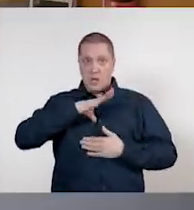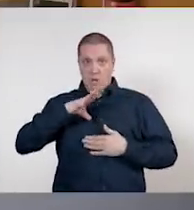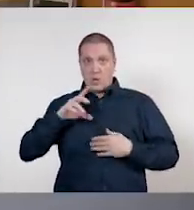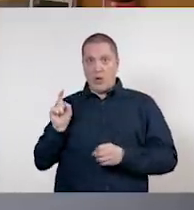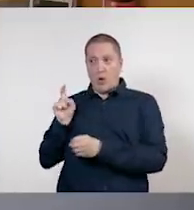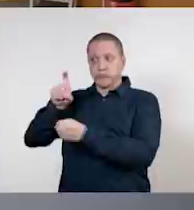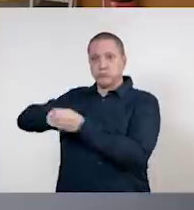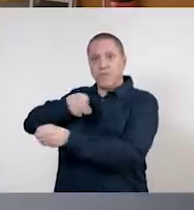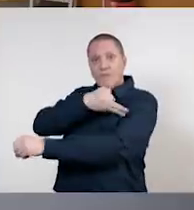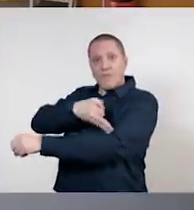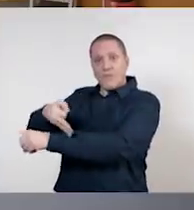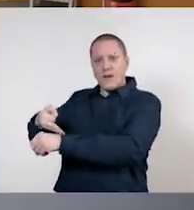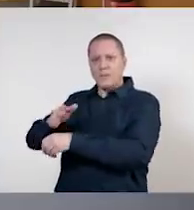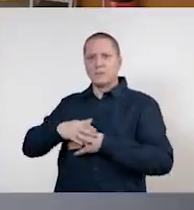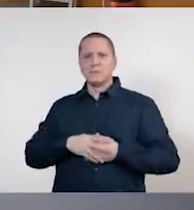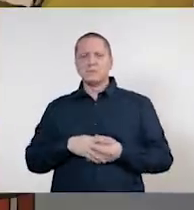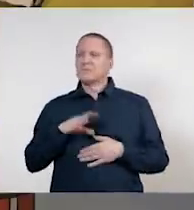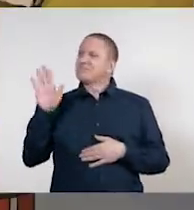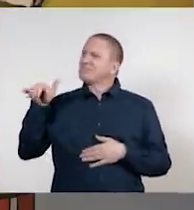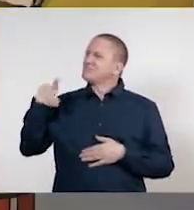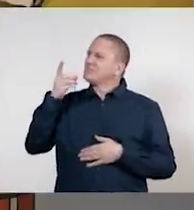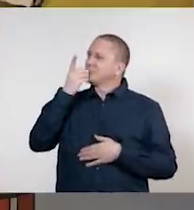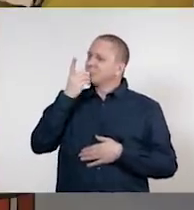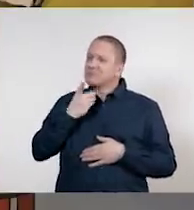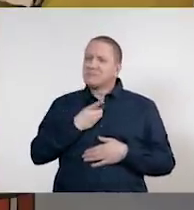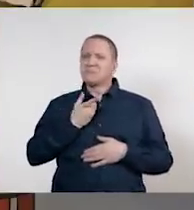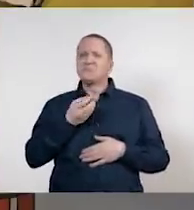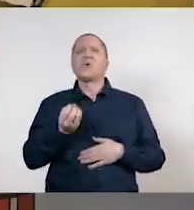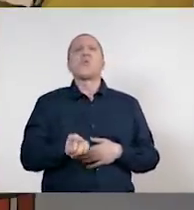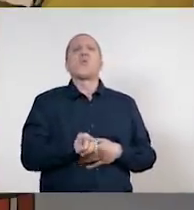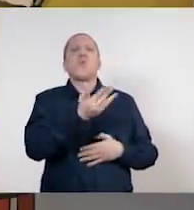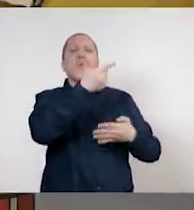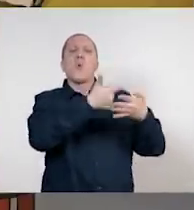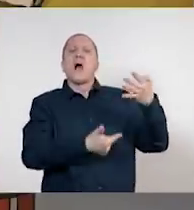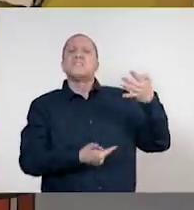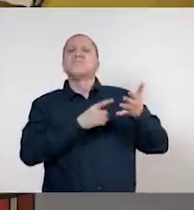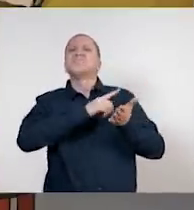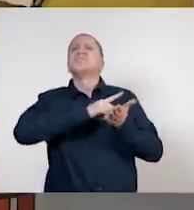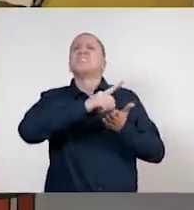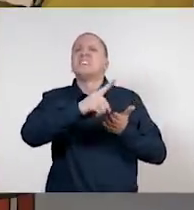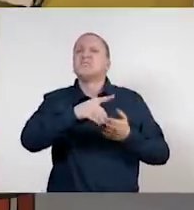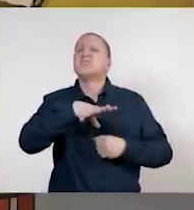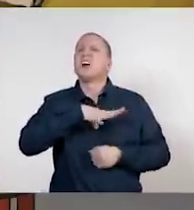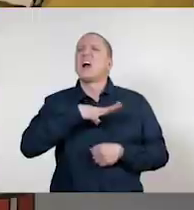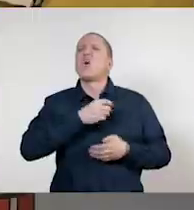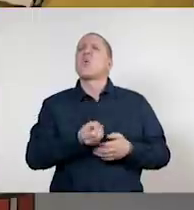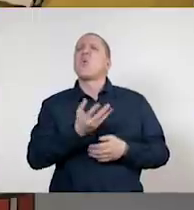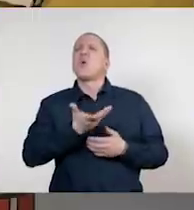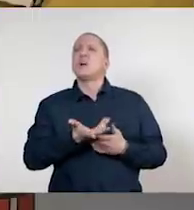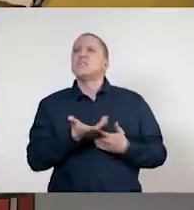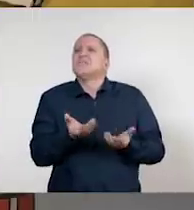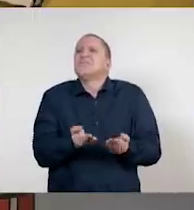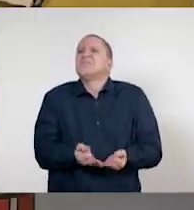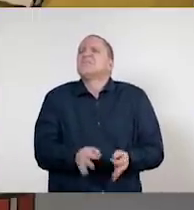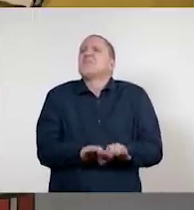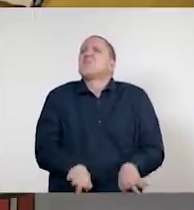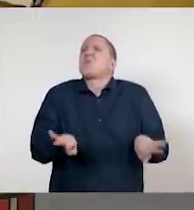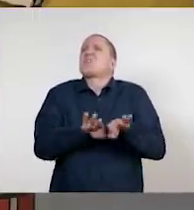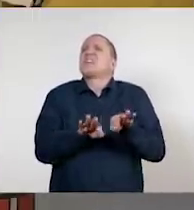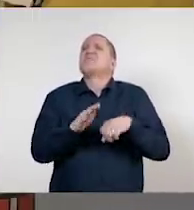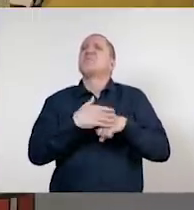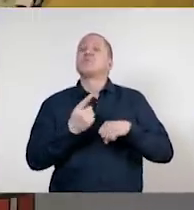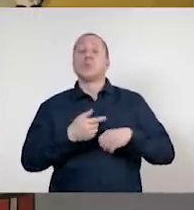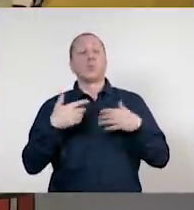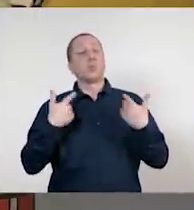familia. Cuéntanos, ¿cuántos derechos y por qué son importantes? ¿Cuántos derechos hay? Pues como verás,